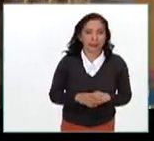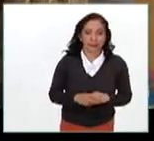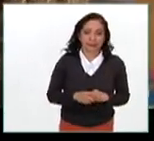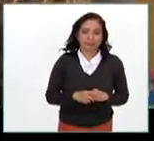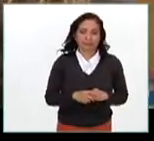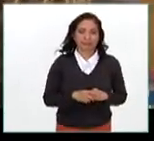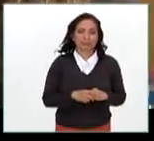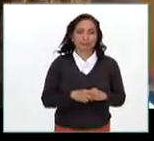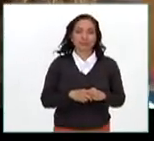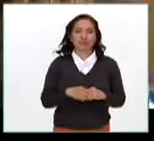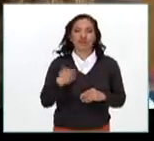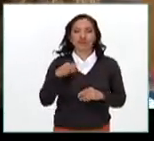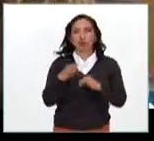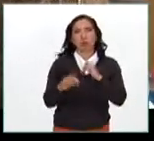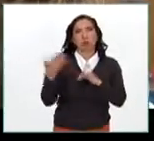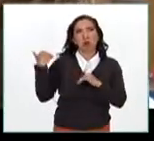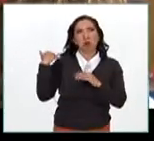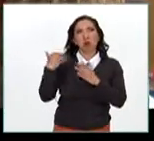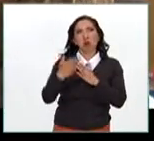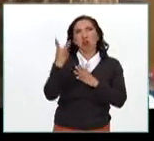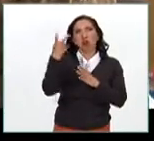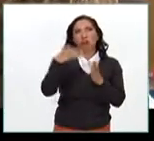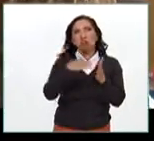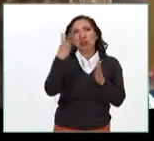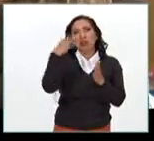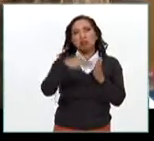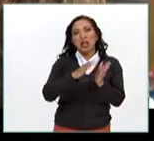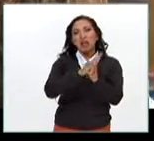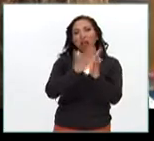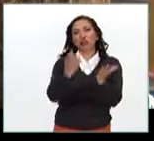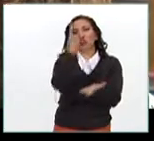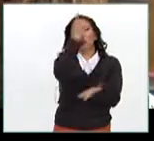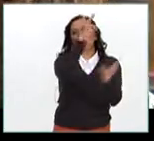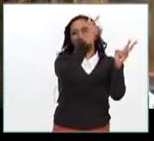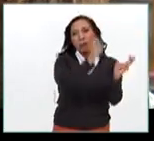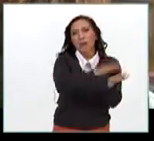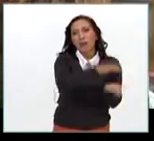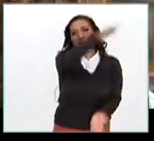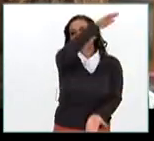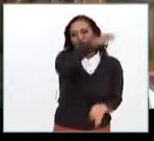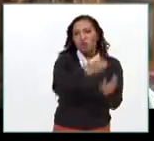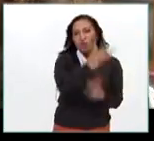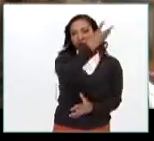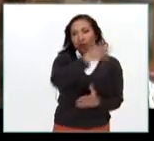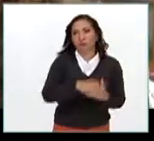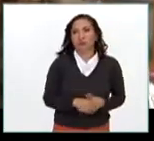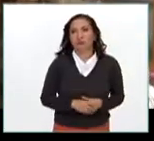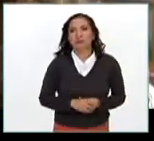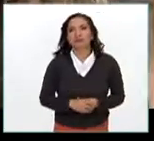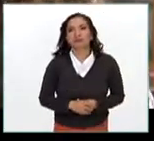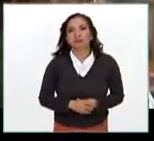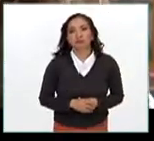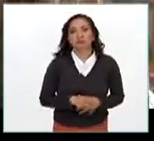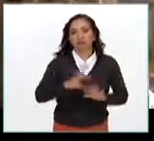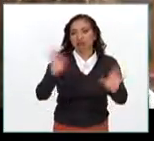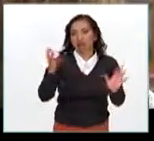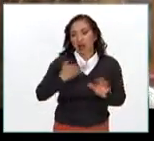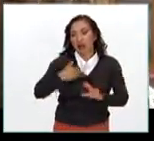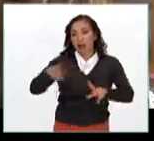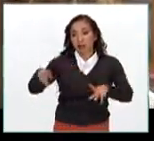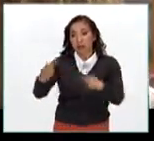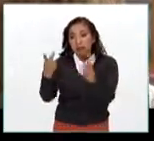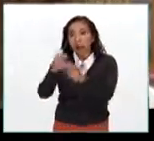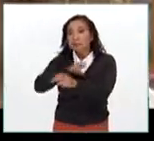a los últimos años tiramos 2,000, 3,000 ejemplares de las novedades, ¿no? Ya si tenemos